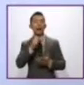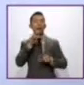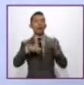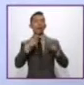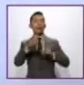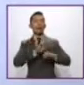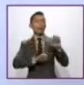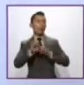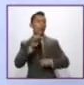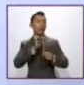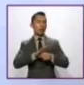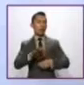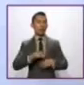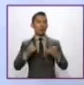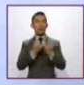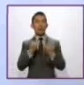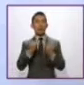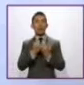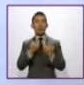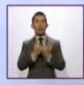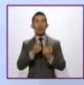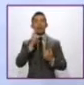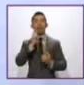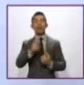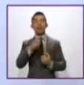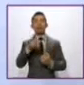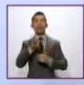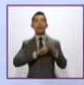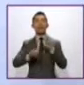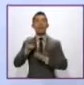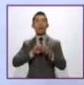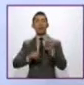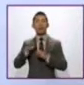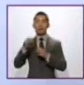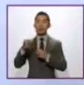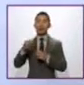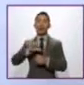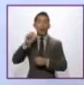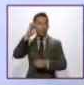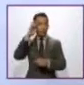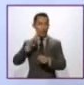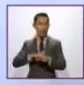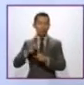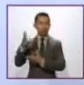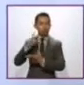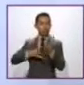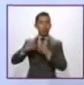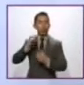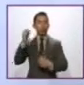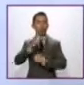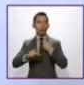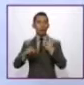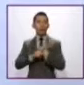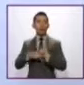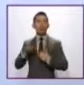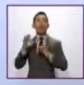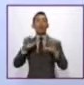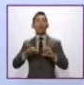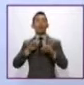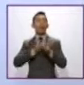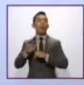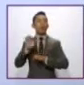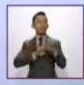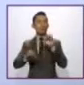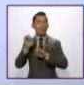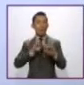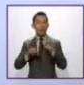que manejes. También vamos a abrirnos a la empresa, a la inversión extranjera, por supuesto, pero cuidando el tipo de empresa que